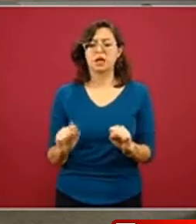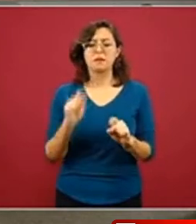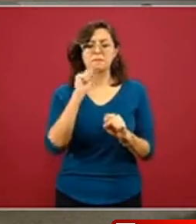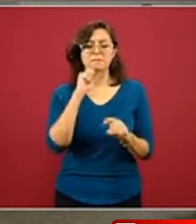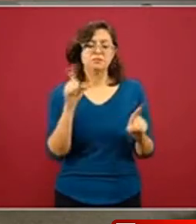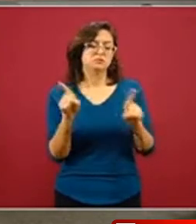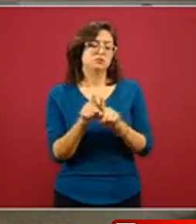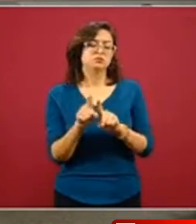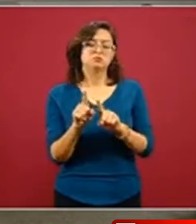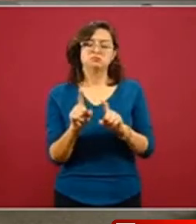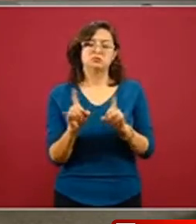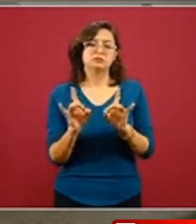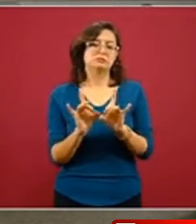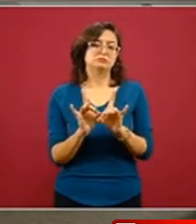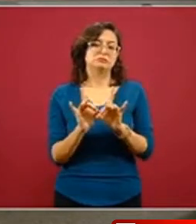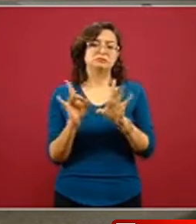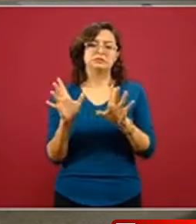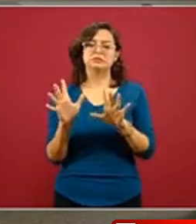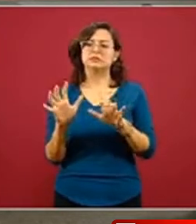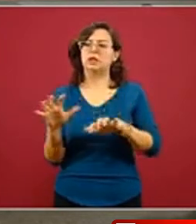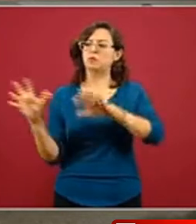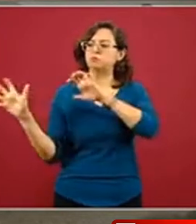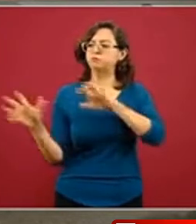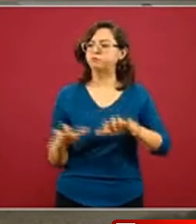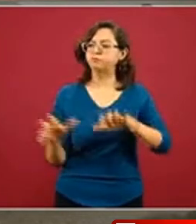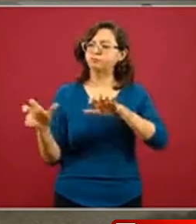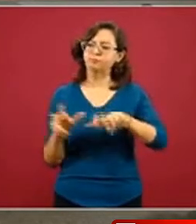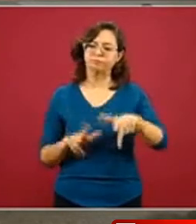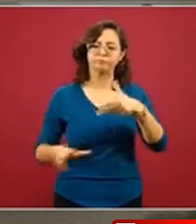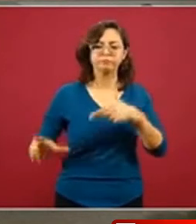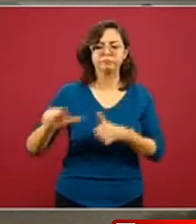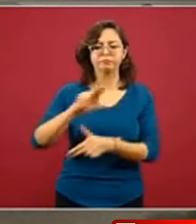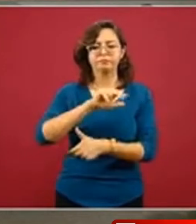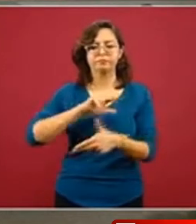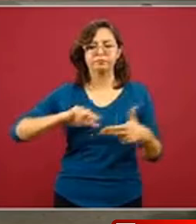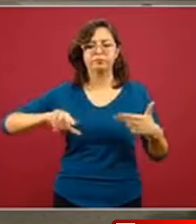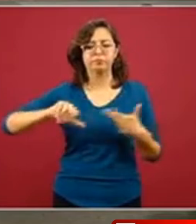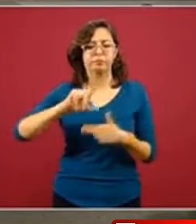fenómenos naturales, como lo que es en este caso las tormentas, lo que es las inundaciones.